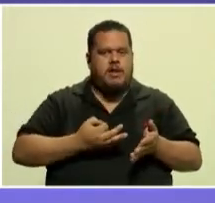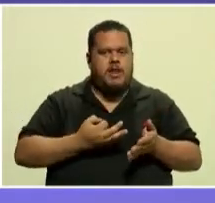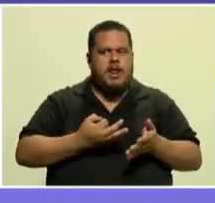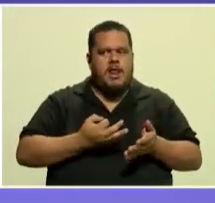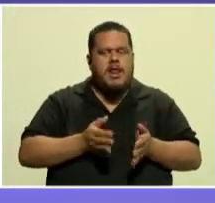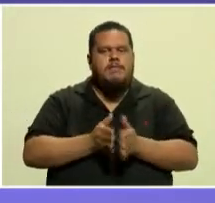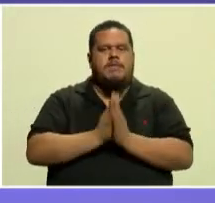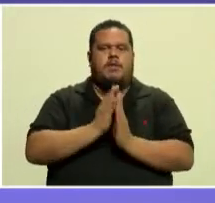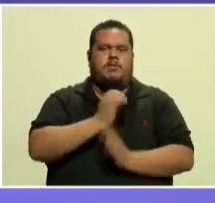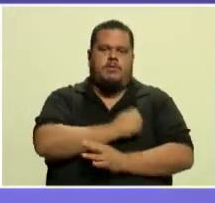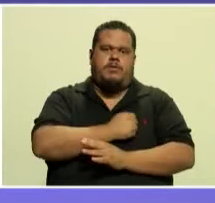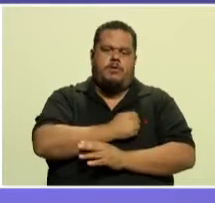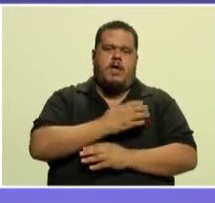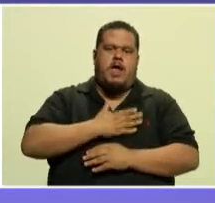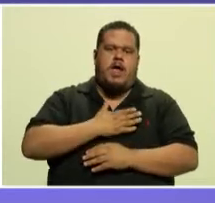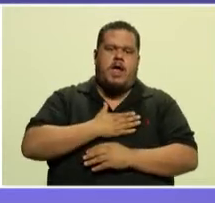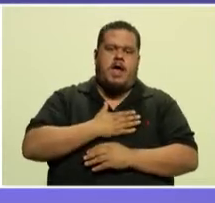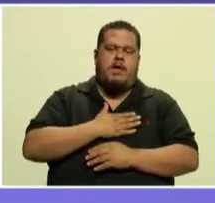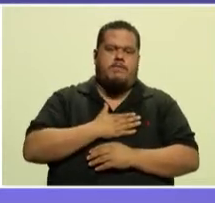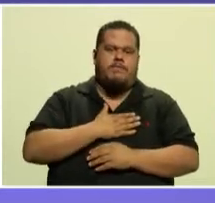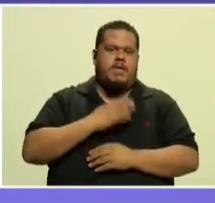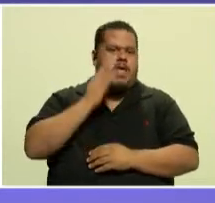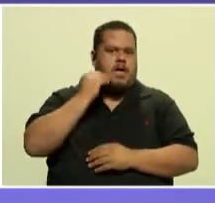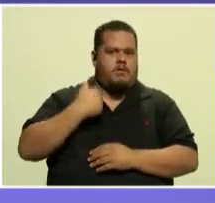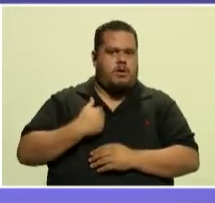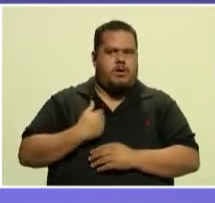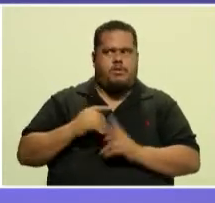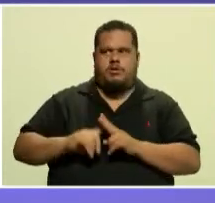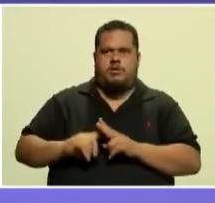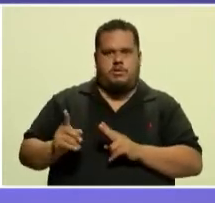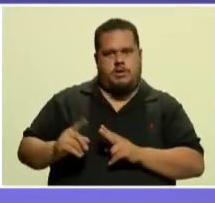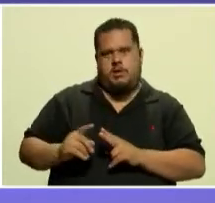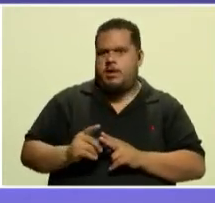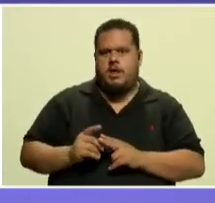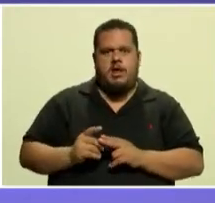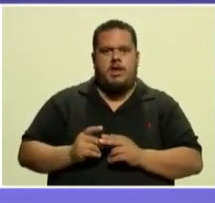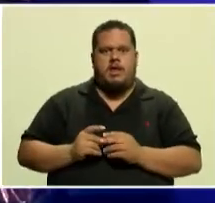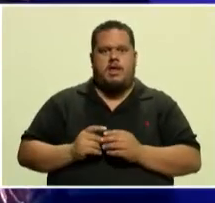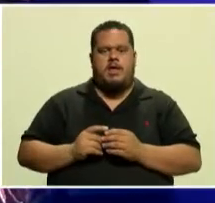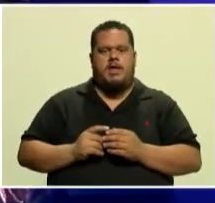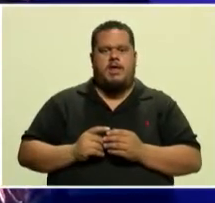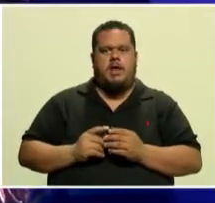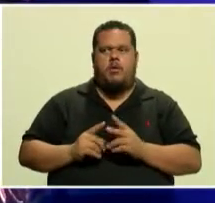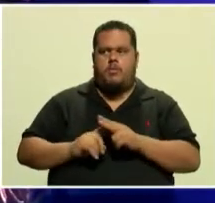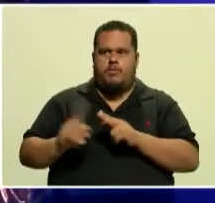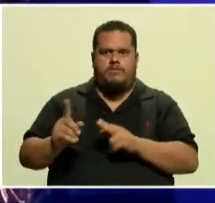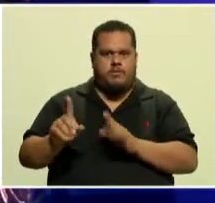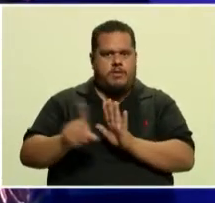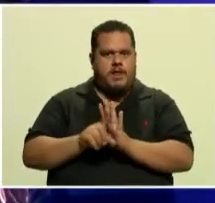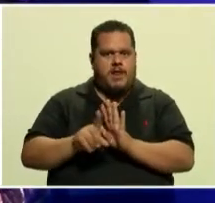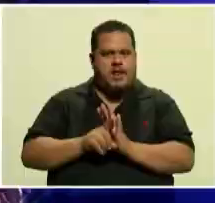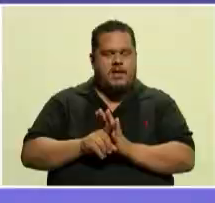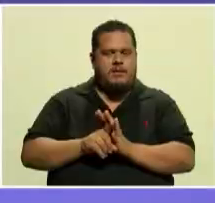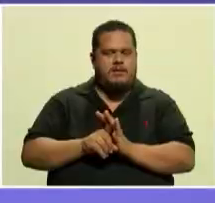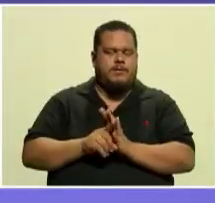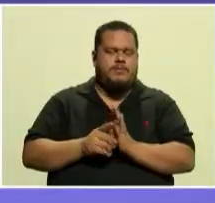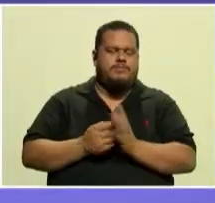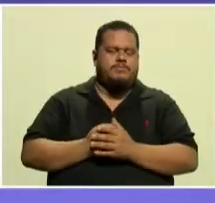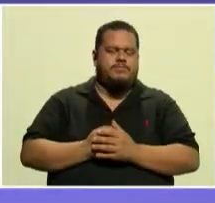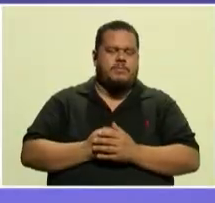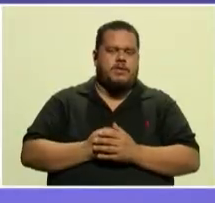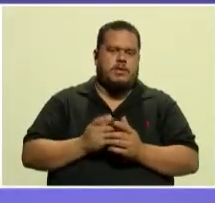perdón oficial a mi abuelo, porque como se había fugado, era un prófugo de la ley. Todavía. En ese momento, legalmente.